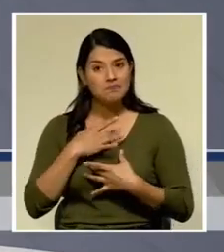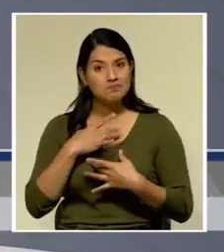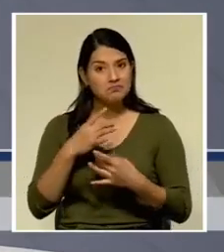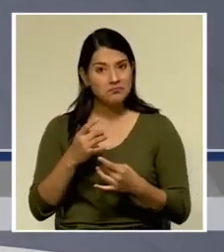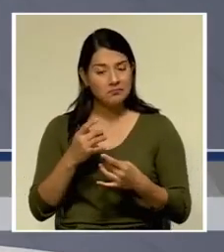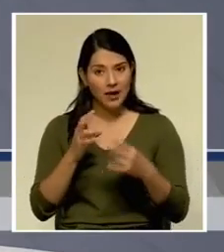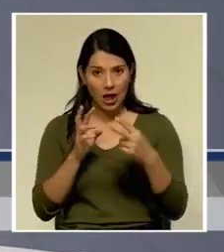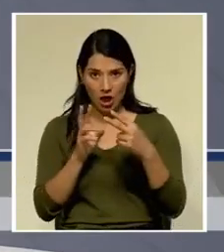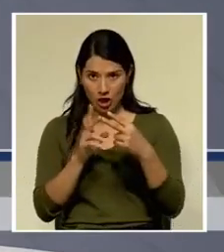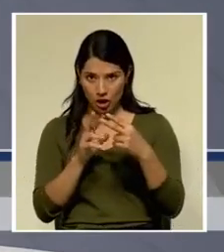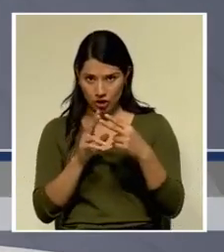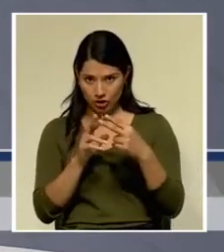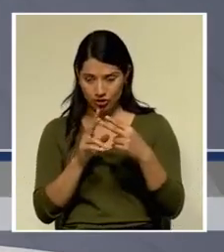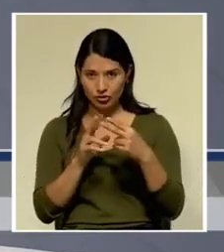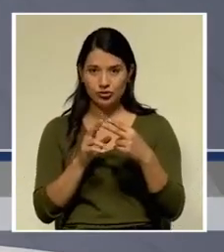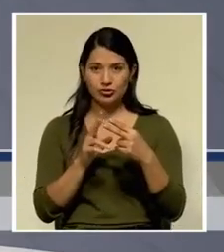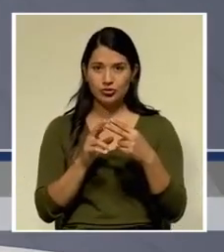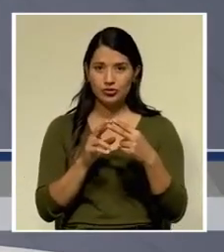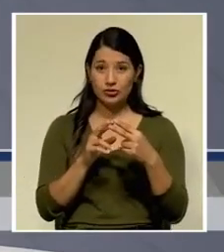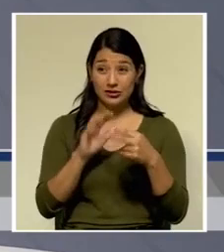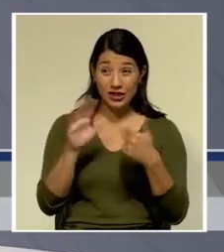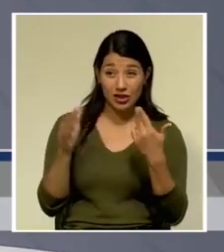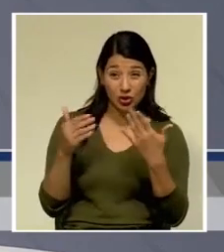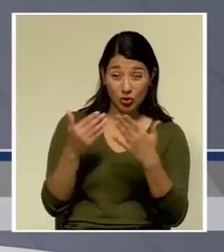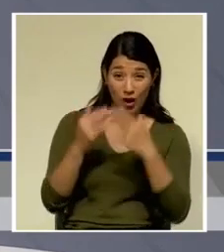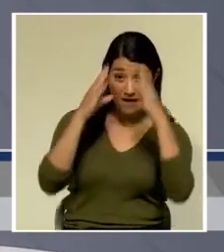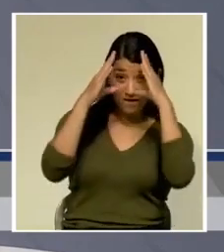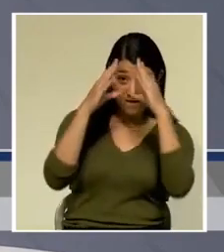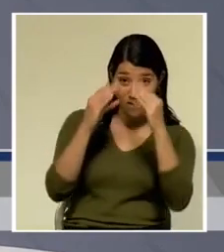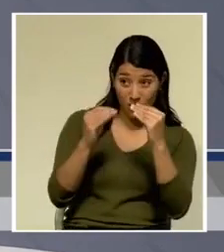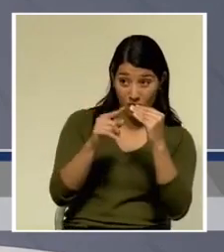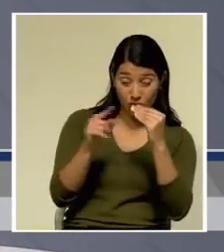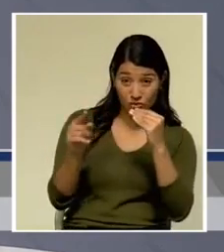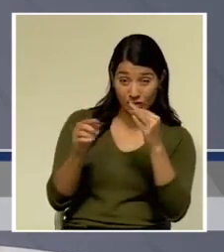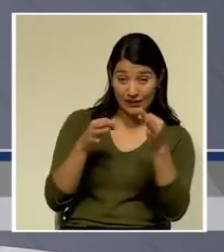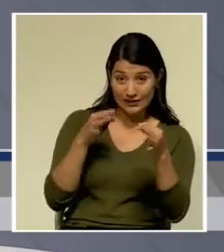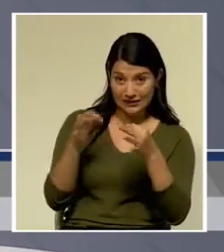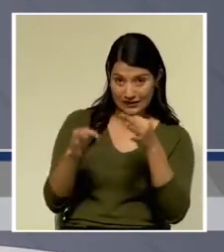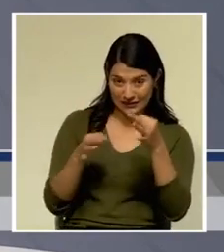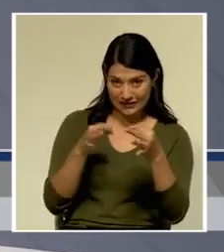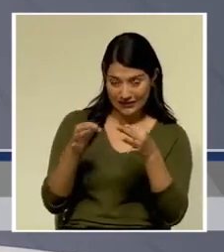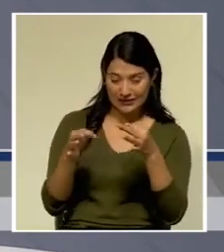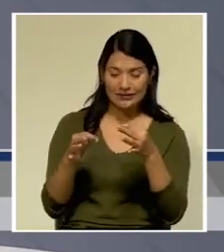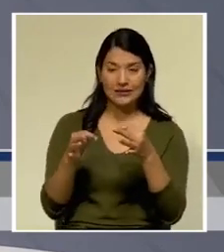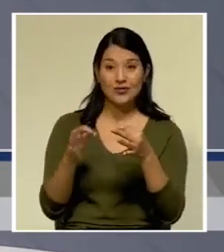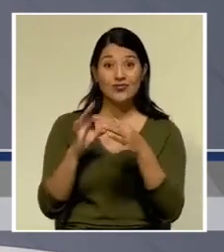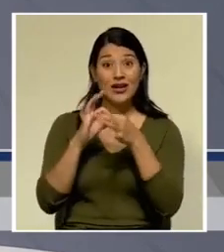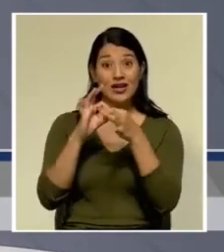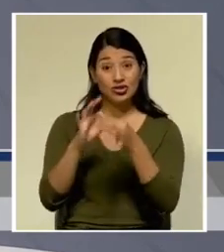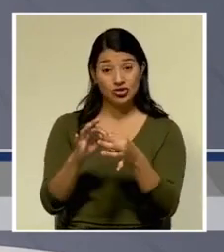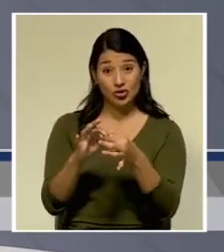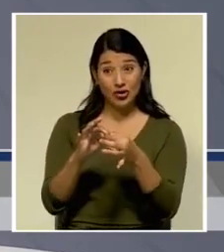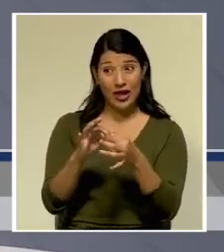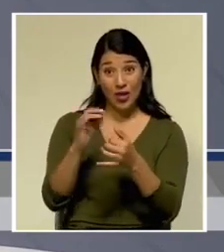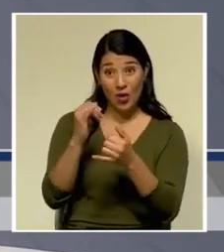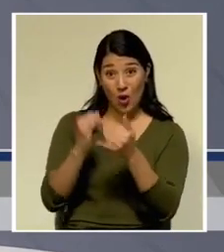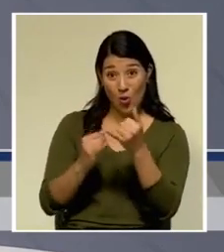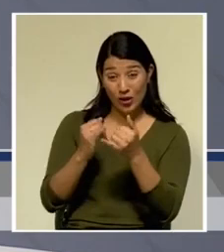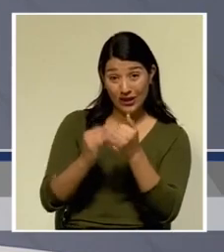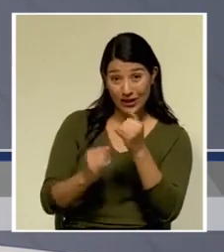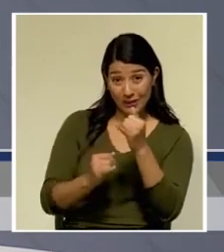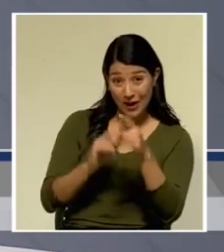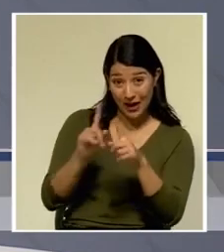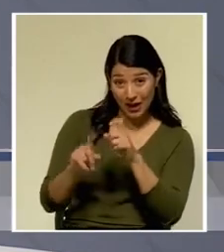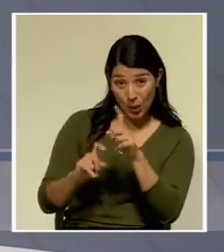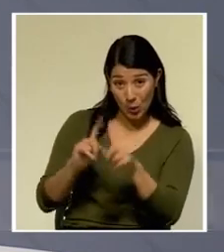dos de las múltiples reflexiones que uno podría hacer con respecto a estas últimas encuestas.